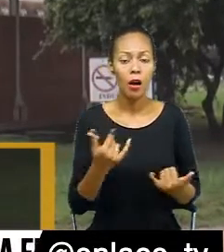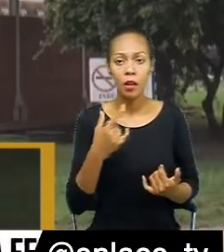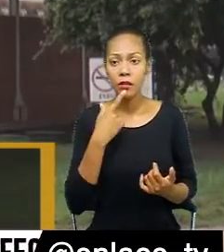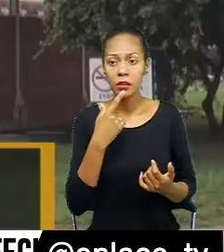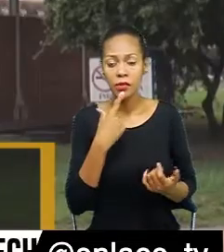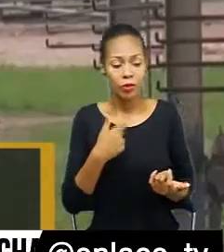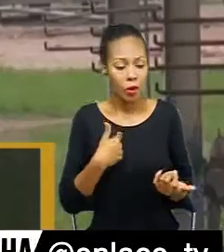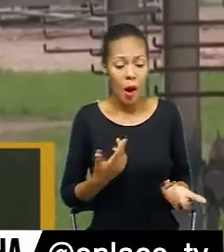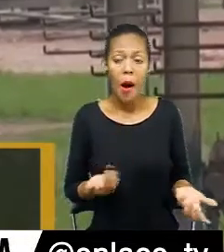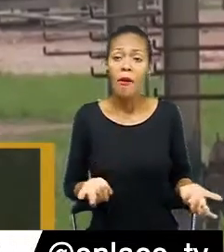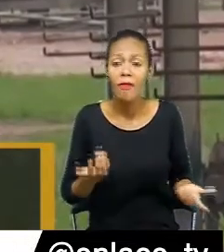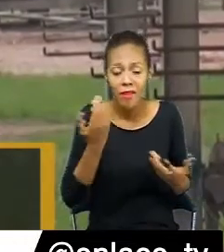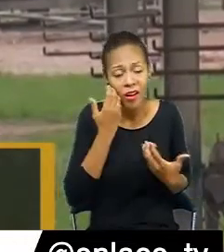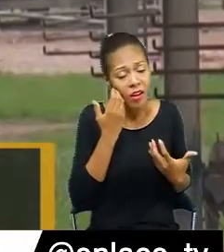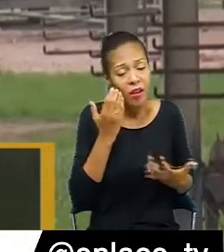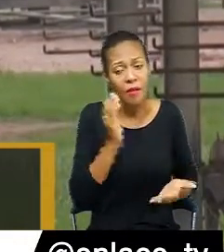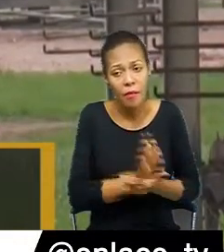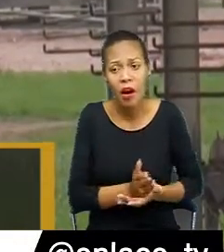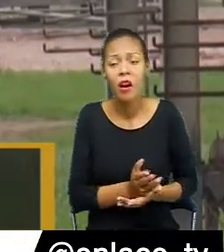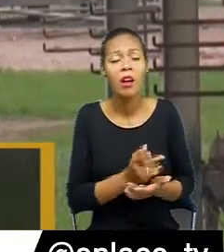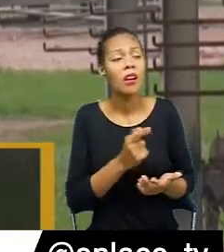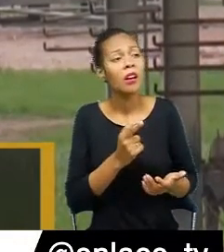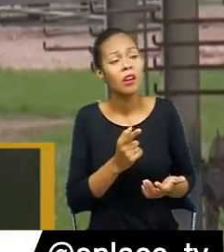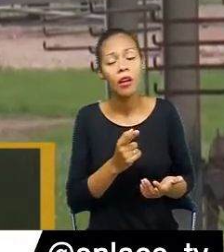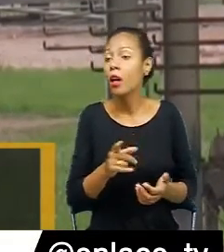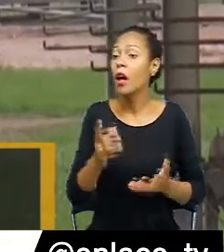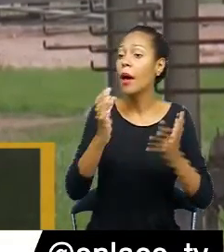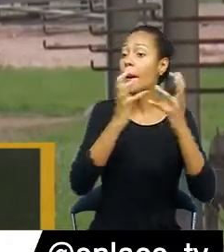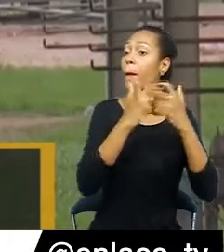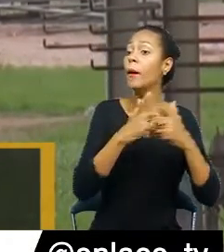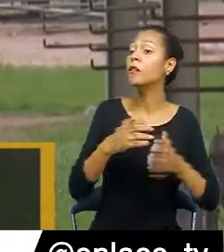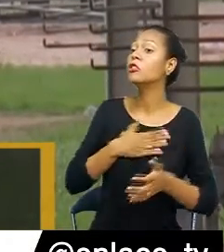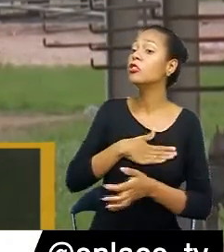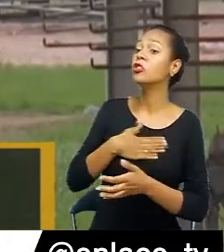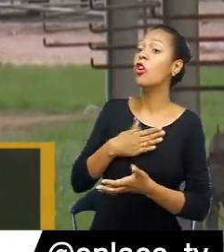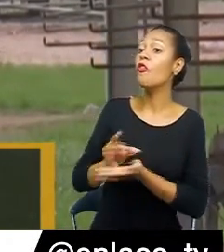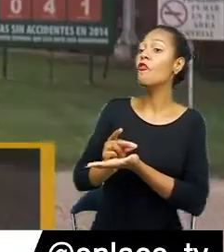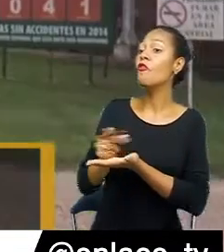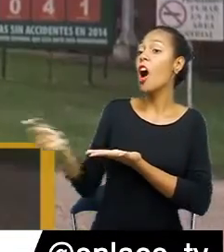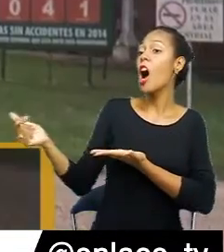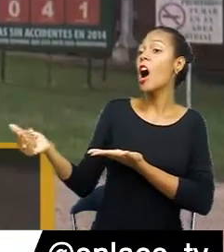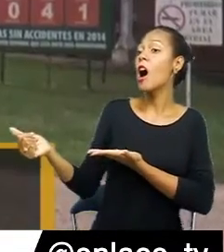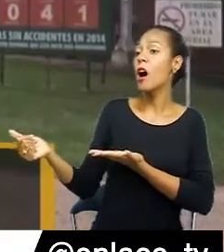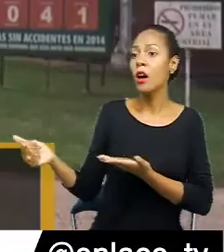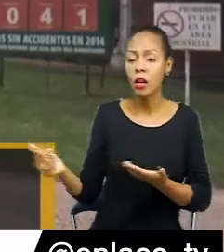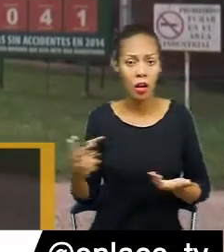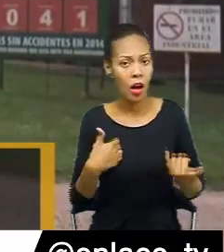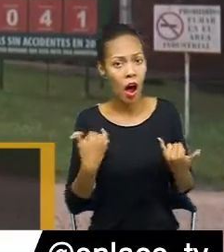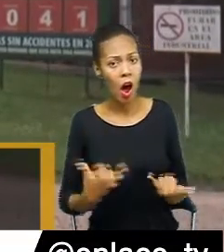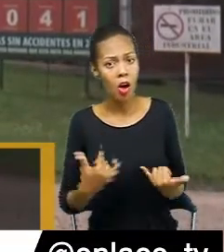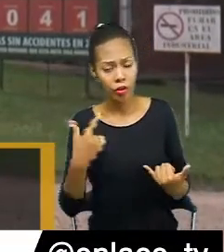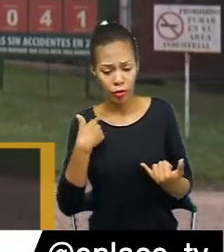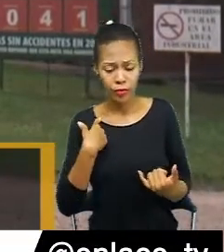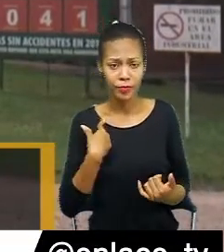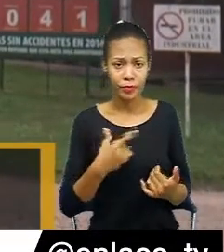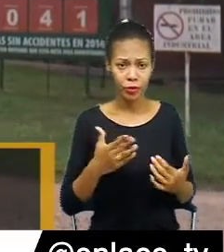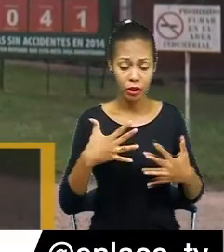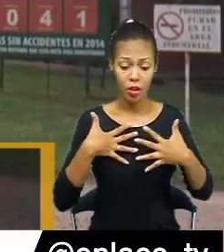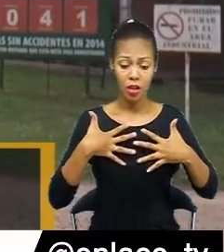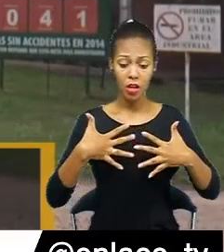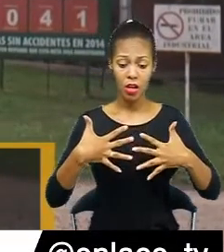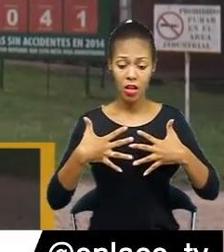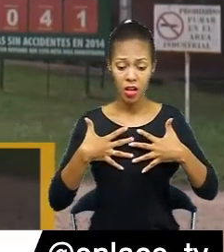empresa, luego de una tutela reintegrada. Y ahora continúa con la afectación de su pulmón izquierdo y según ella nadie le